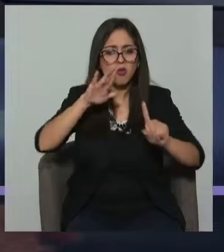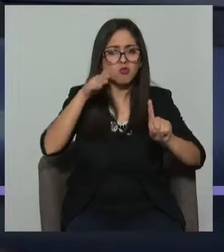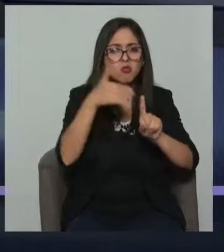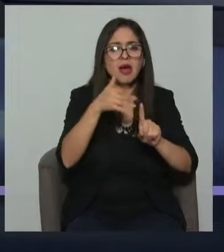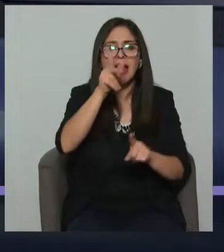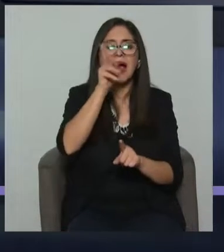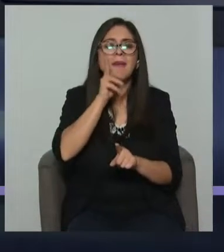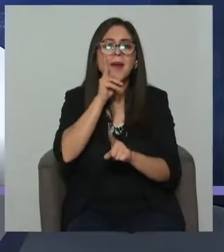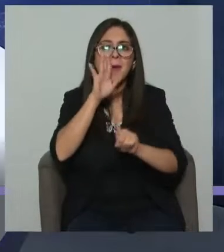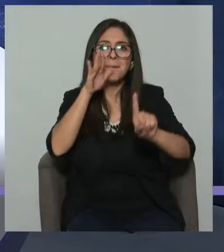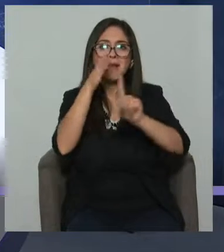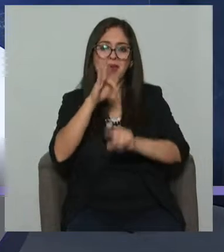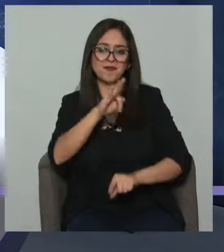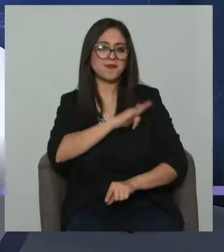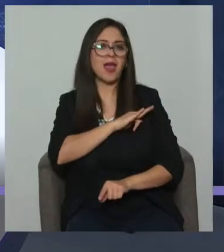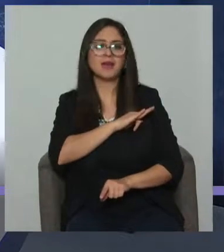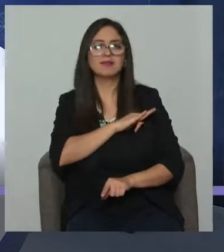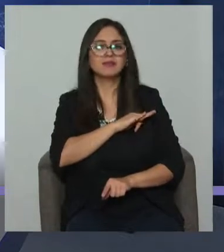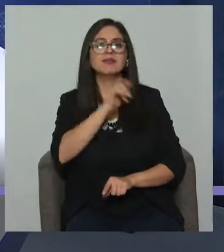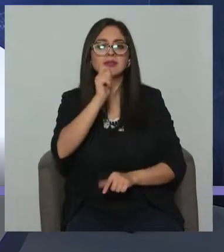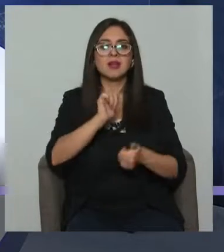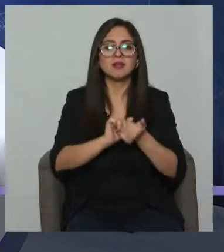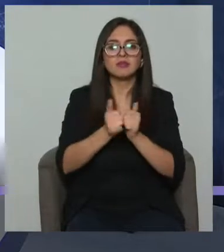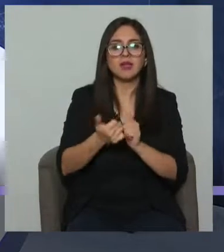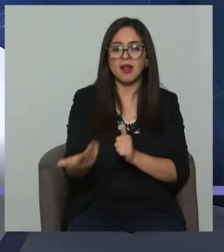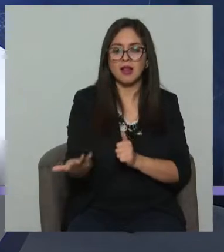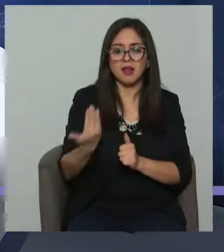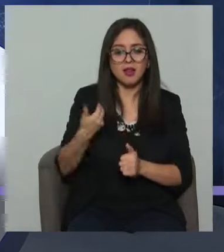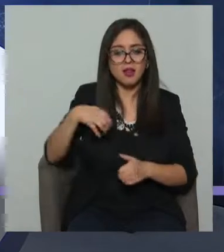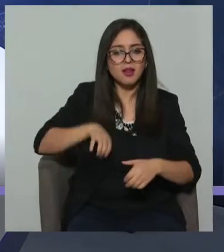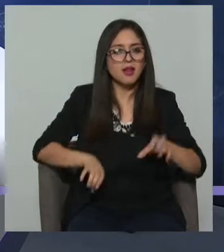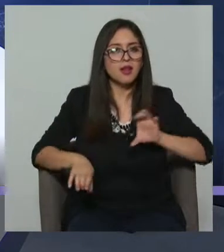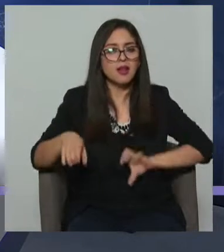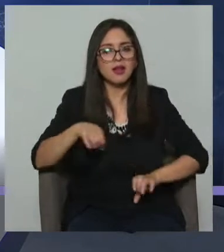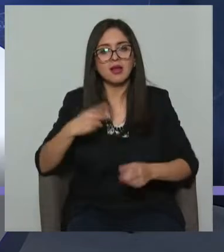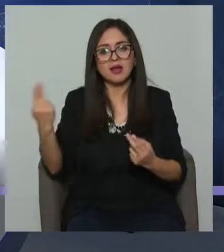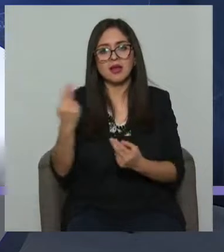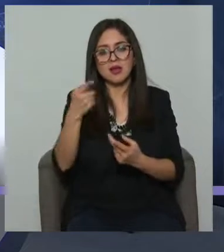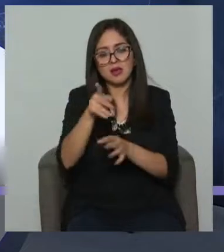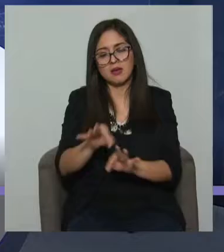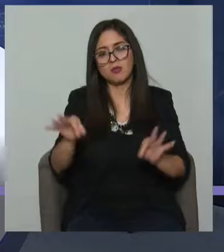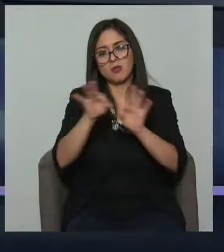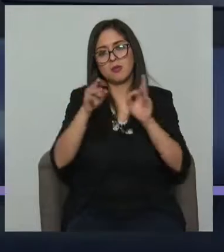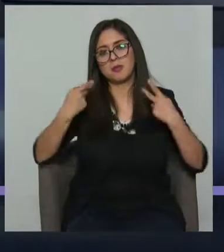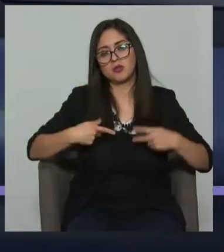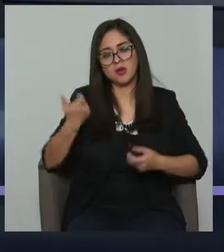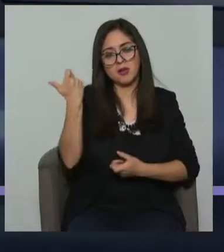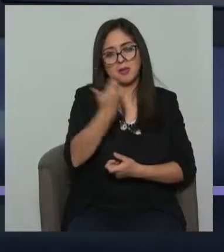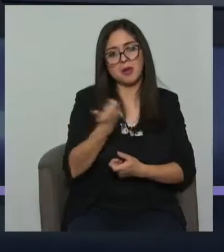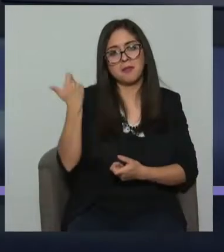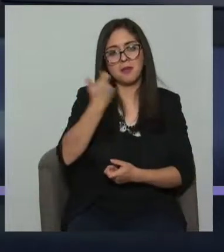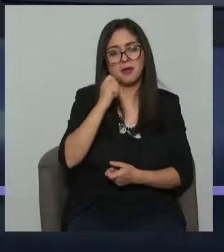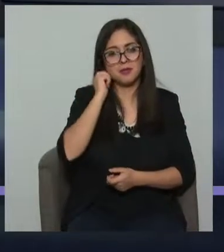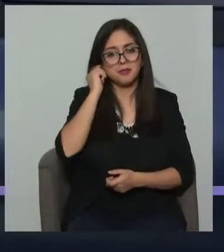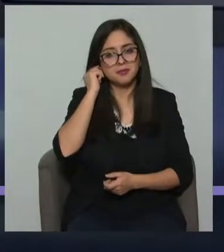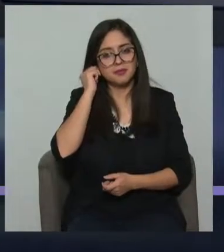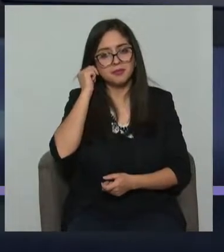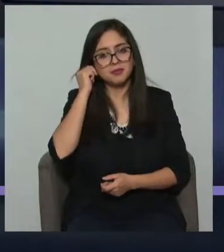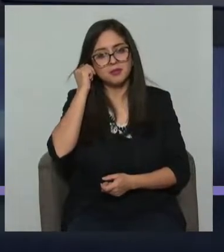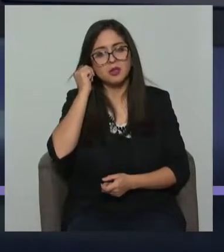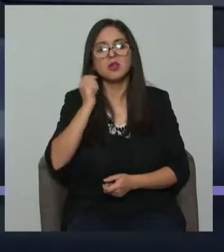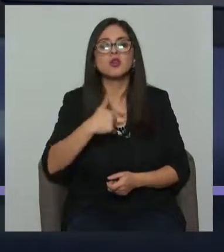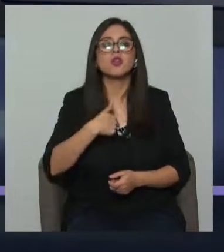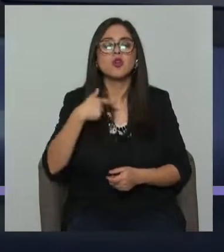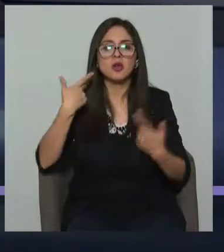apostar hacia la fe, pues le están apostando hacia tener los dineritos de la gente. Y bueno, pues yo haré a Mary, Cecilia